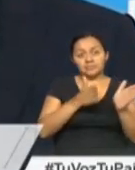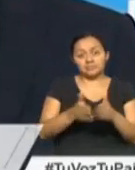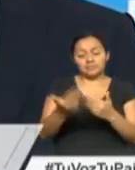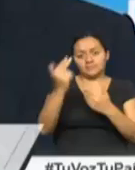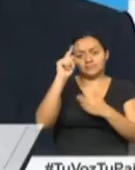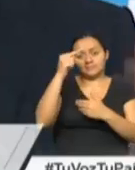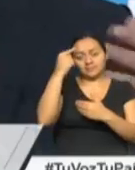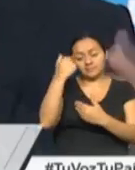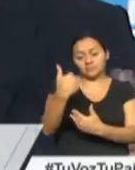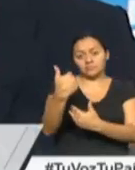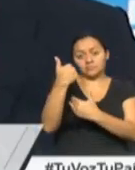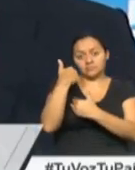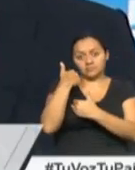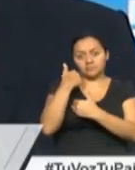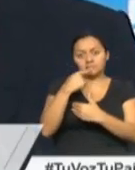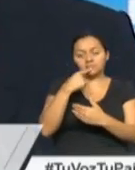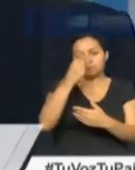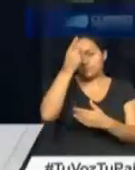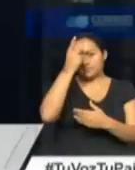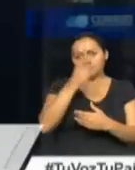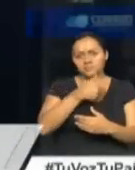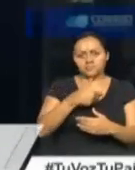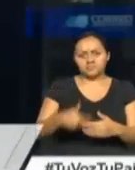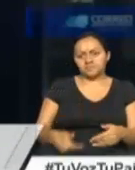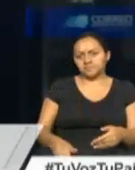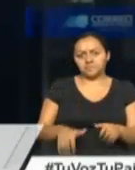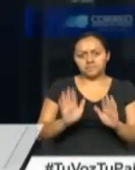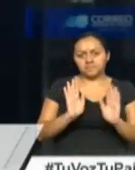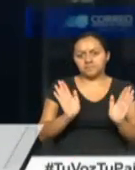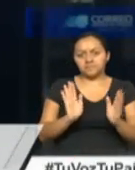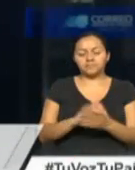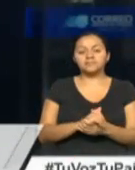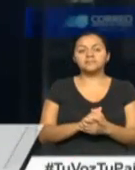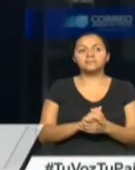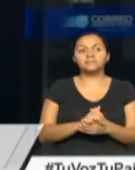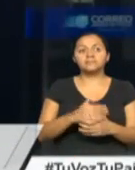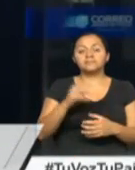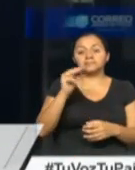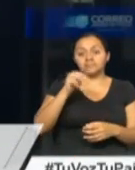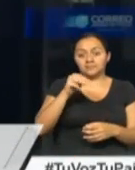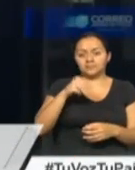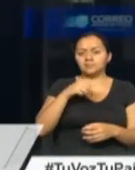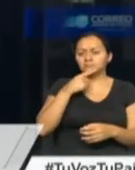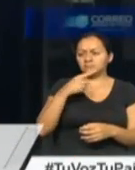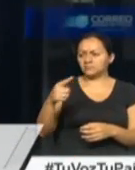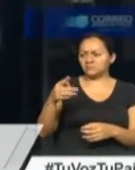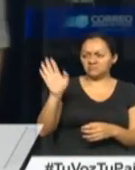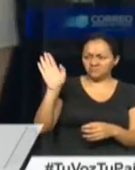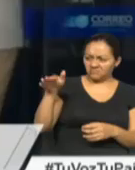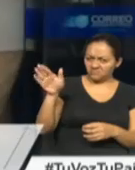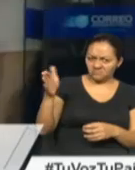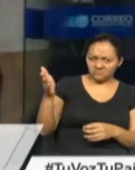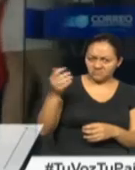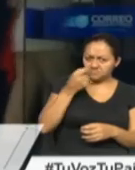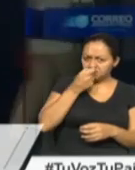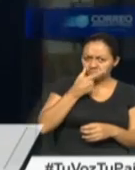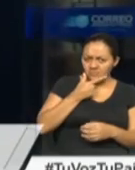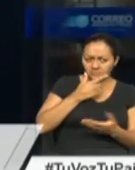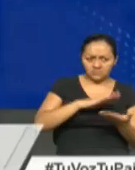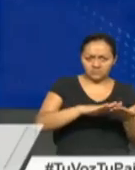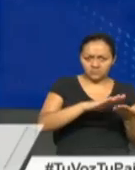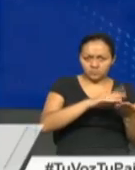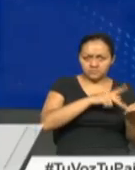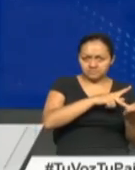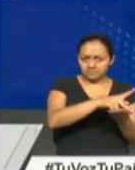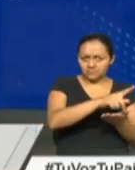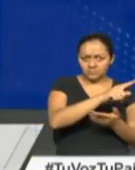Estado Nacional pasen por decisión del presidente. Un fiscal pidió el martes investigar al presidente por presunto perjuicio al Estado en arreglo de la